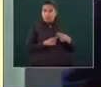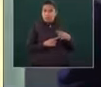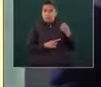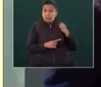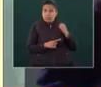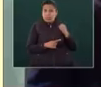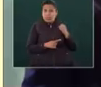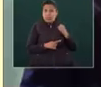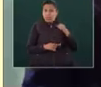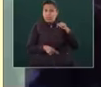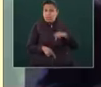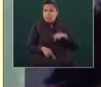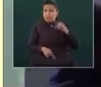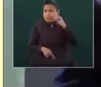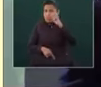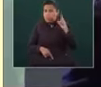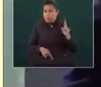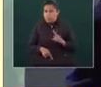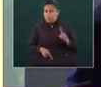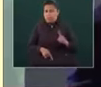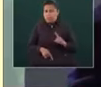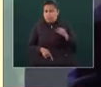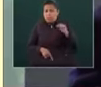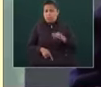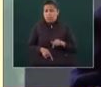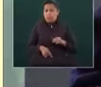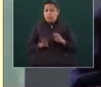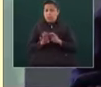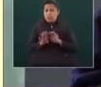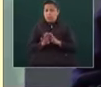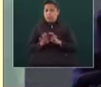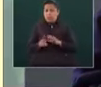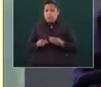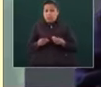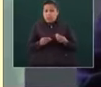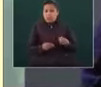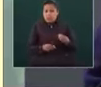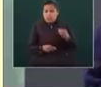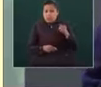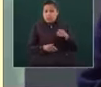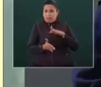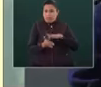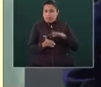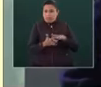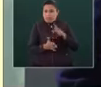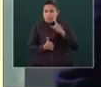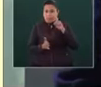han llegado a Zacatecas remesas por